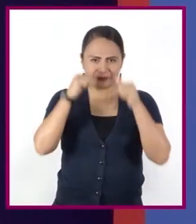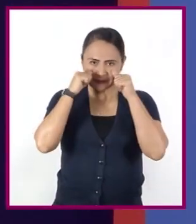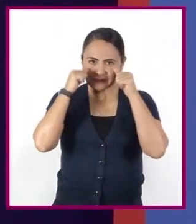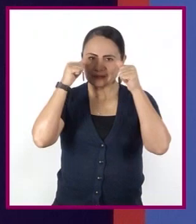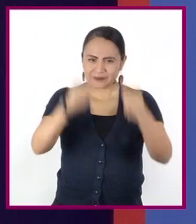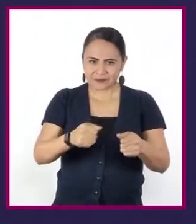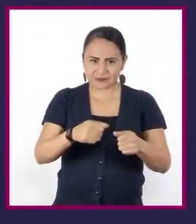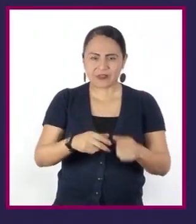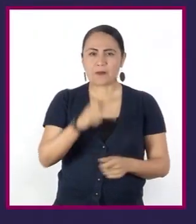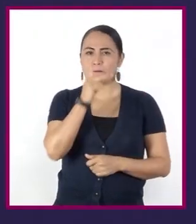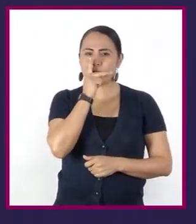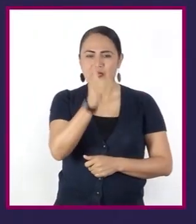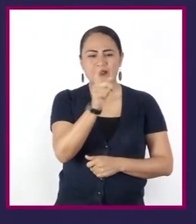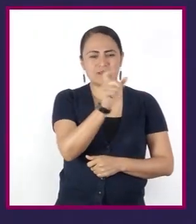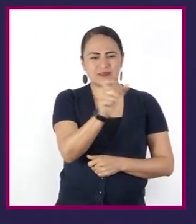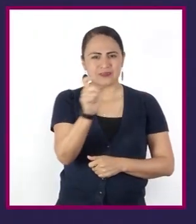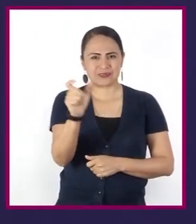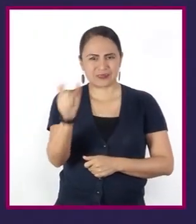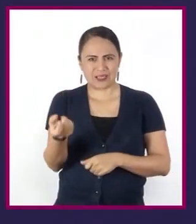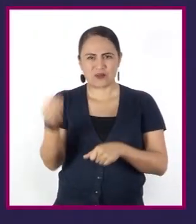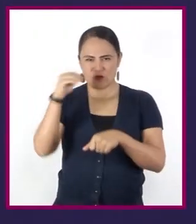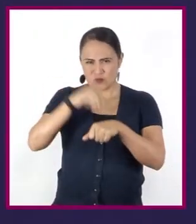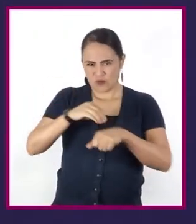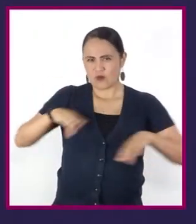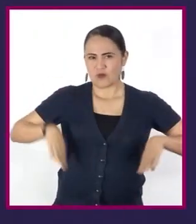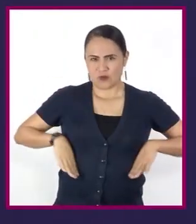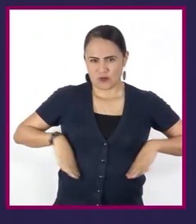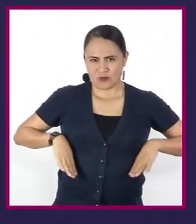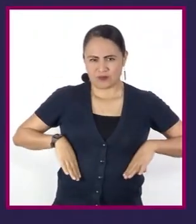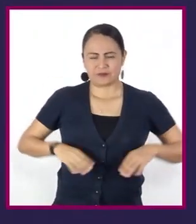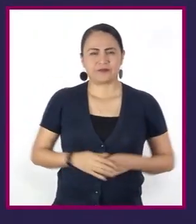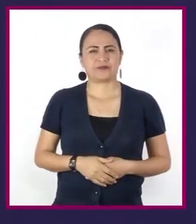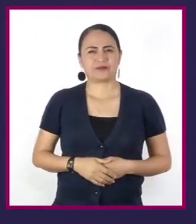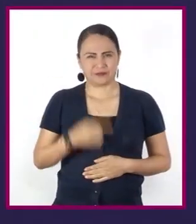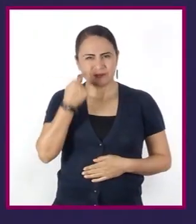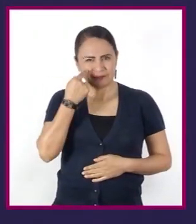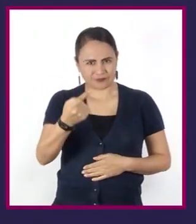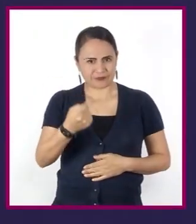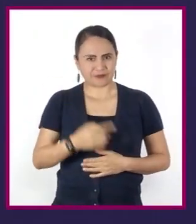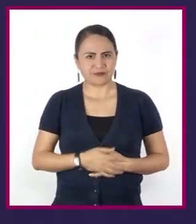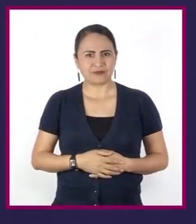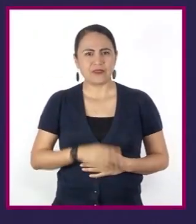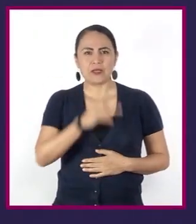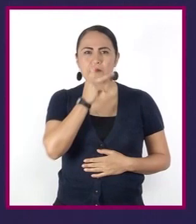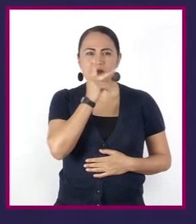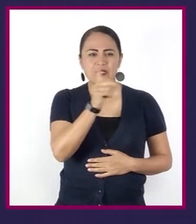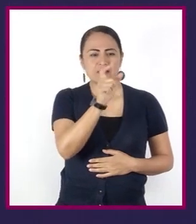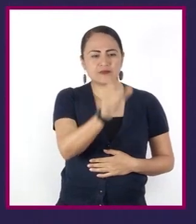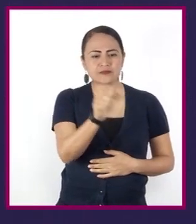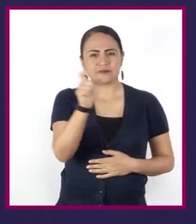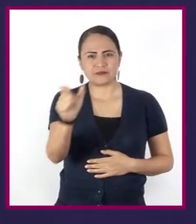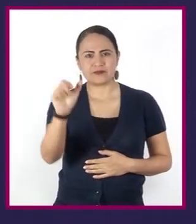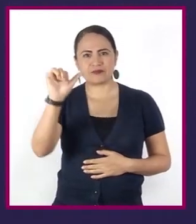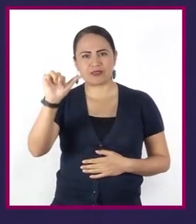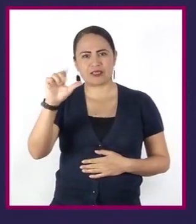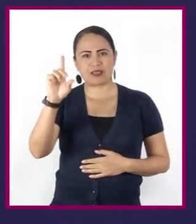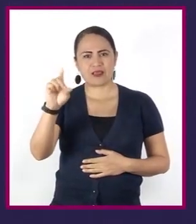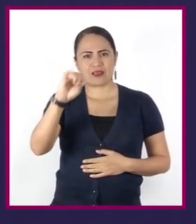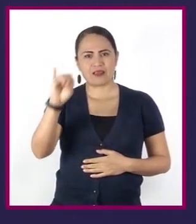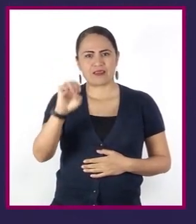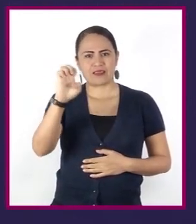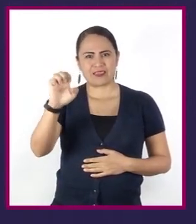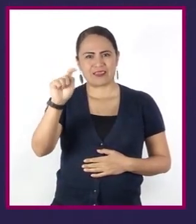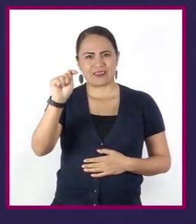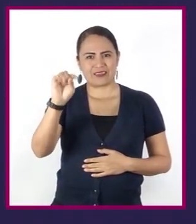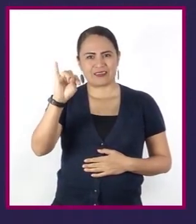esto de las frases adjetivas y los adjetivos. Como te diste cuenta, estas frases contienen adjetivos que ayudan a